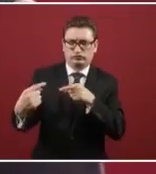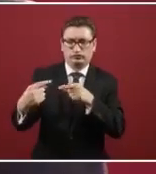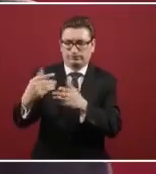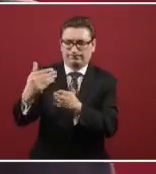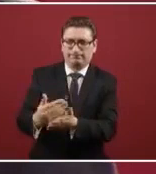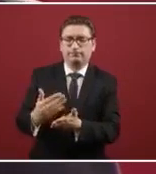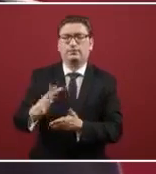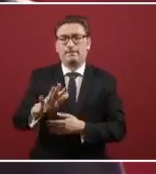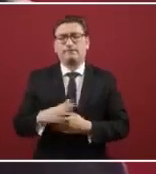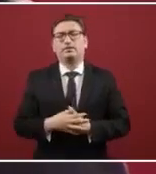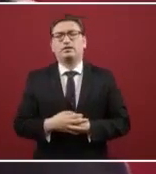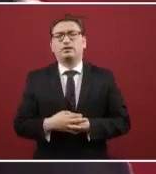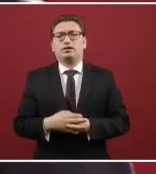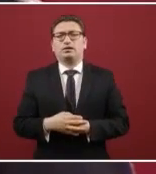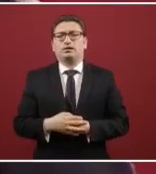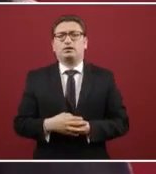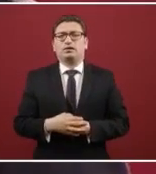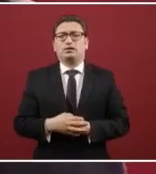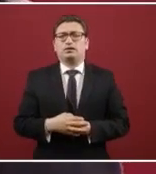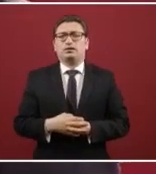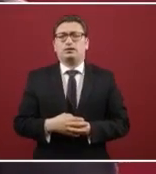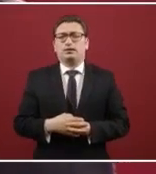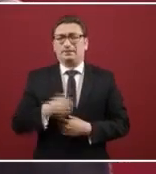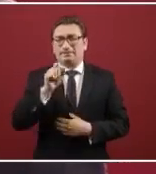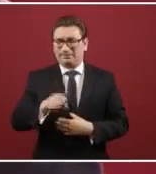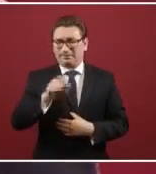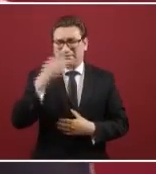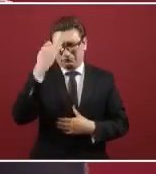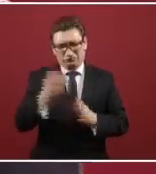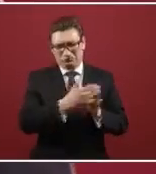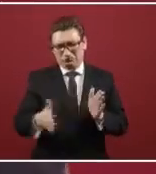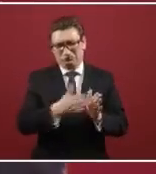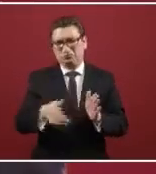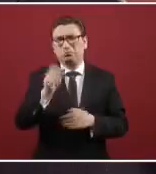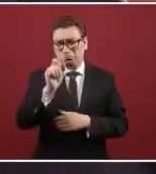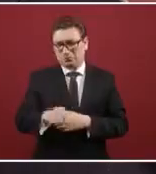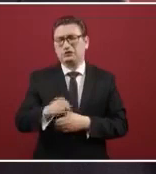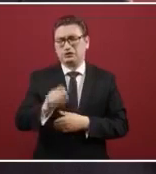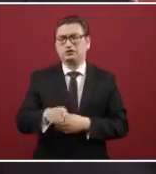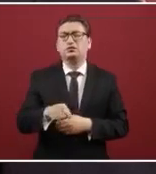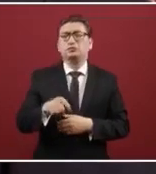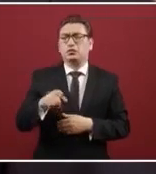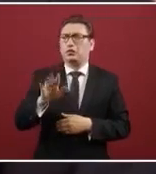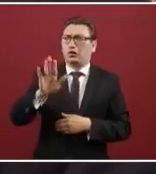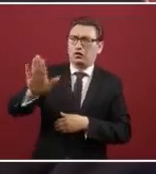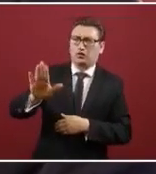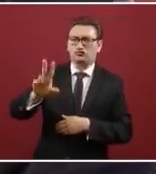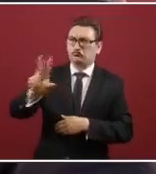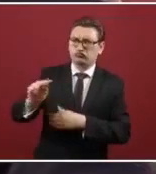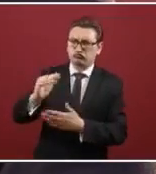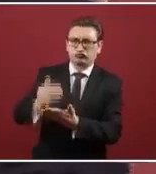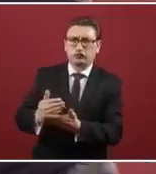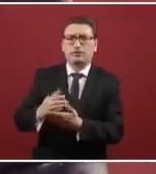y en ese entonces también fue que se impidió la